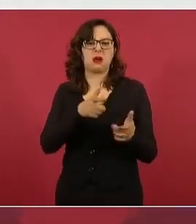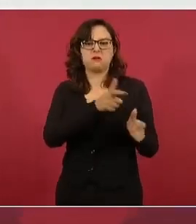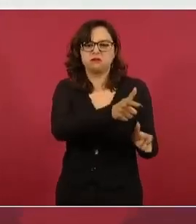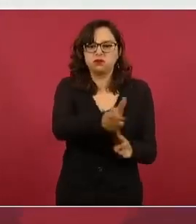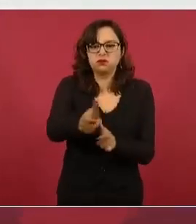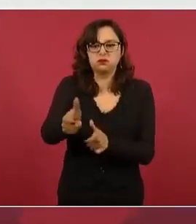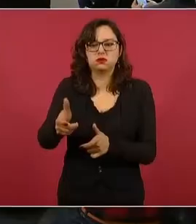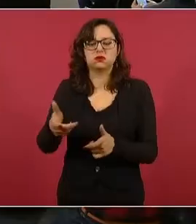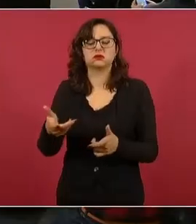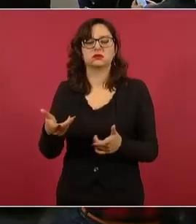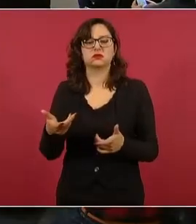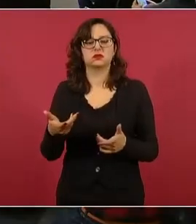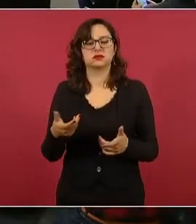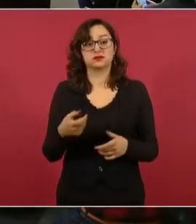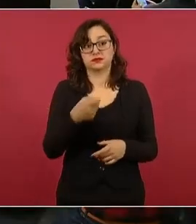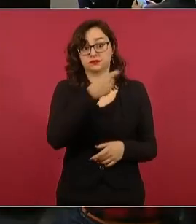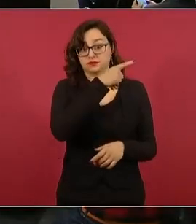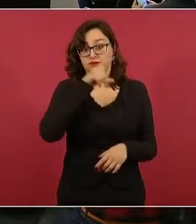Este gobernador de Texas,